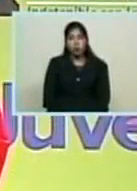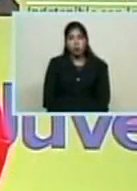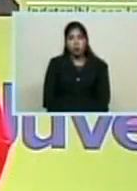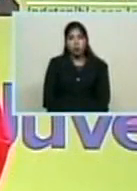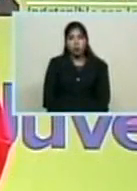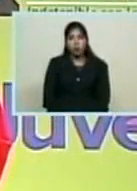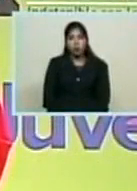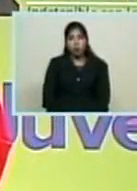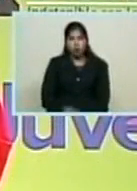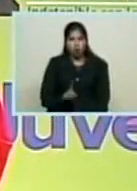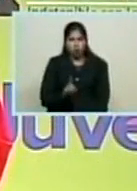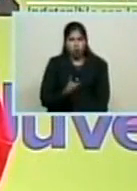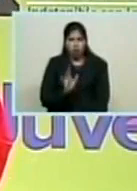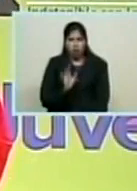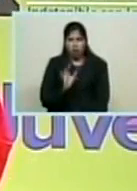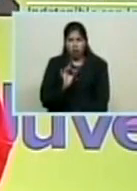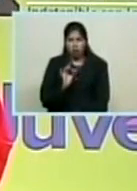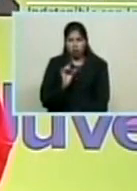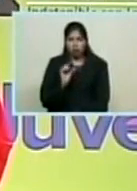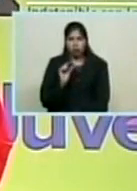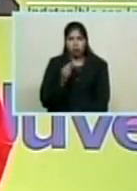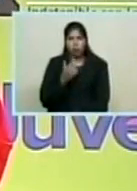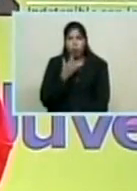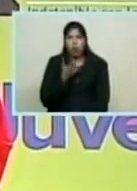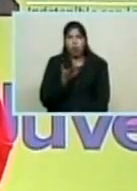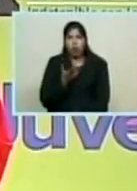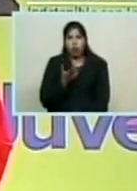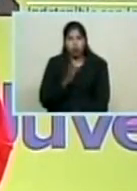No es poca cosa decir